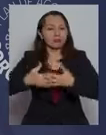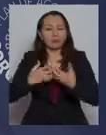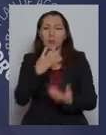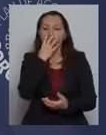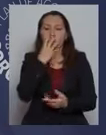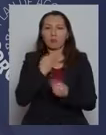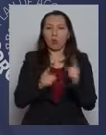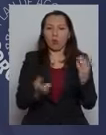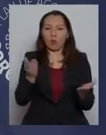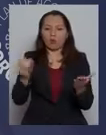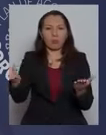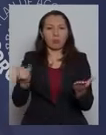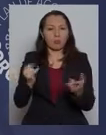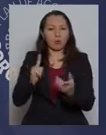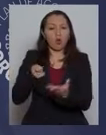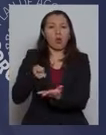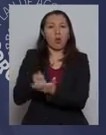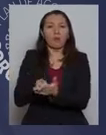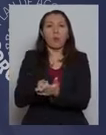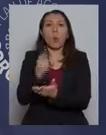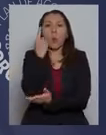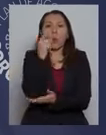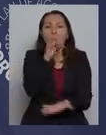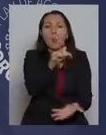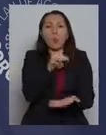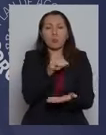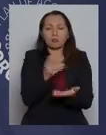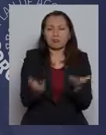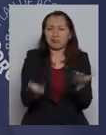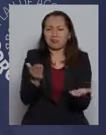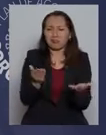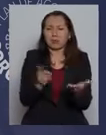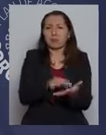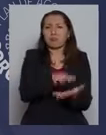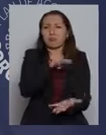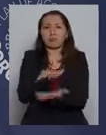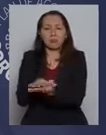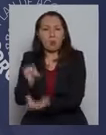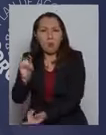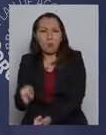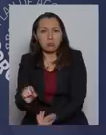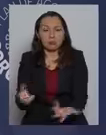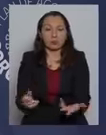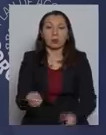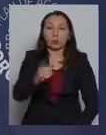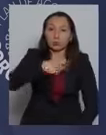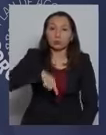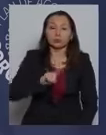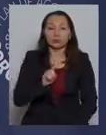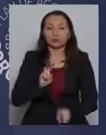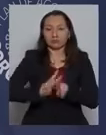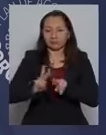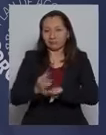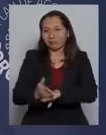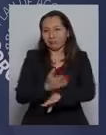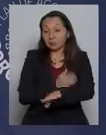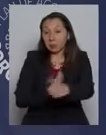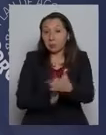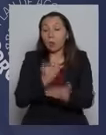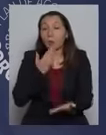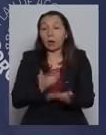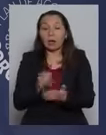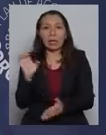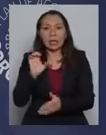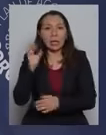Interferencia dice que en ese mes se compró solo un ventilador. Si es que nos podría también confirmar ese dato. A ver, nosotros nos hemos venido preparando desde enero.